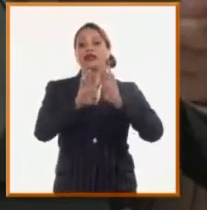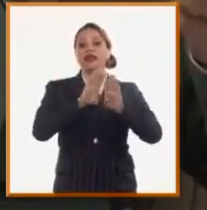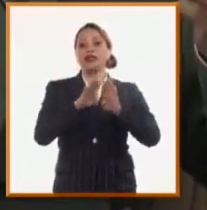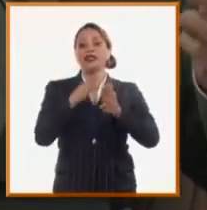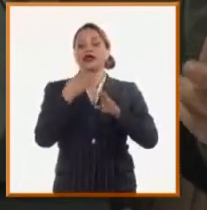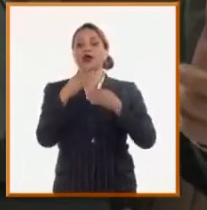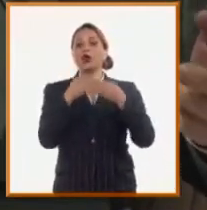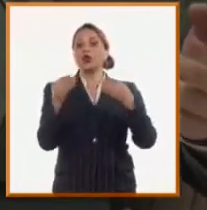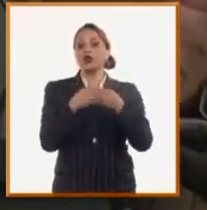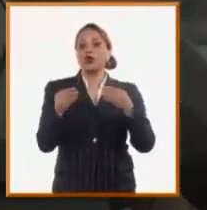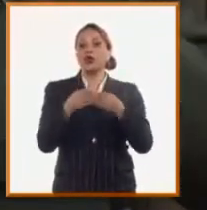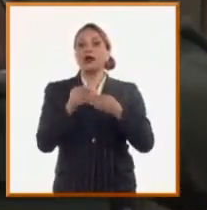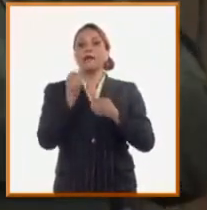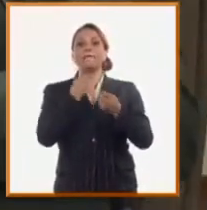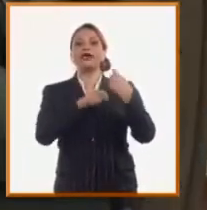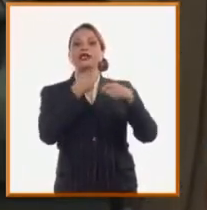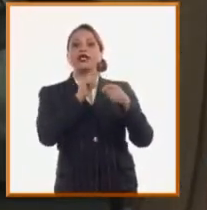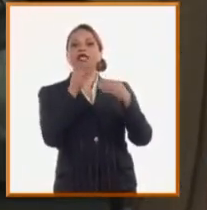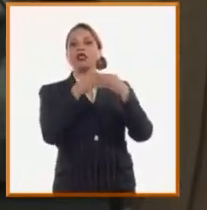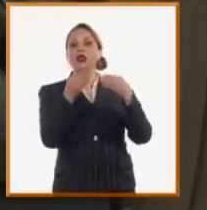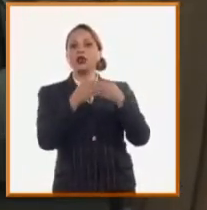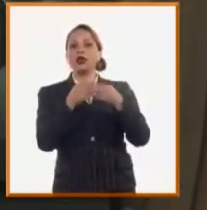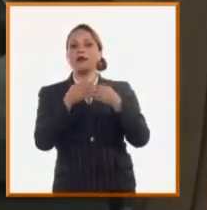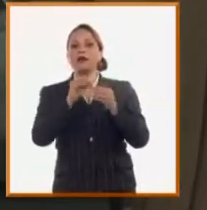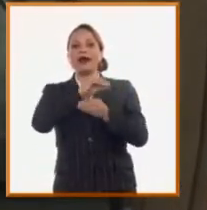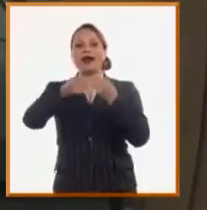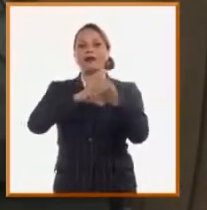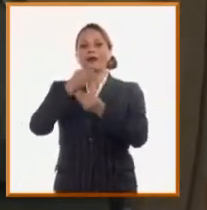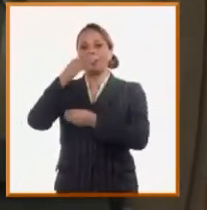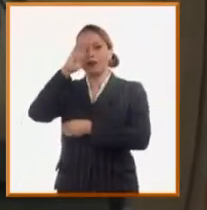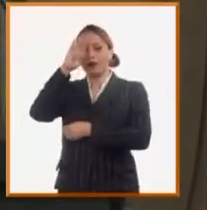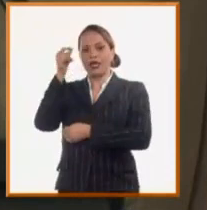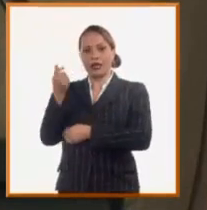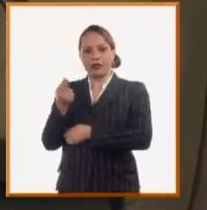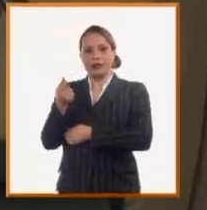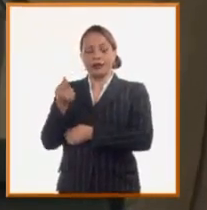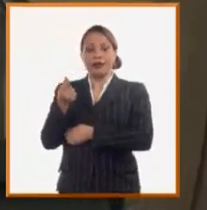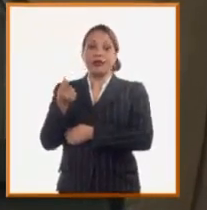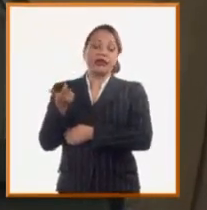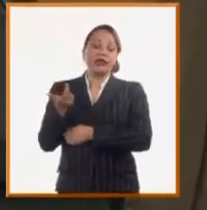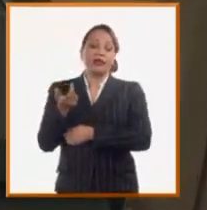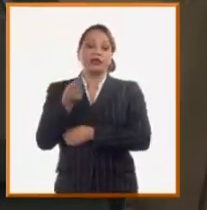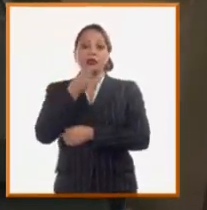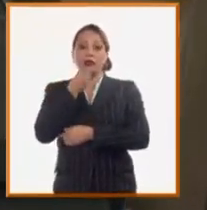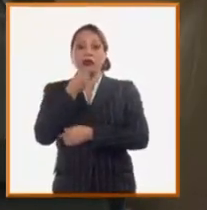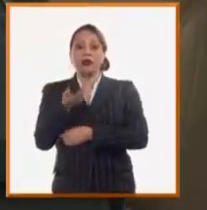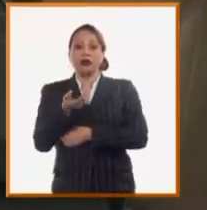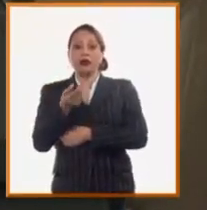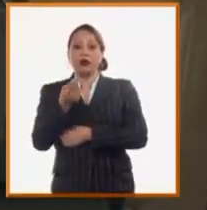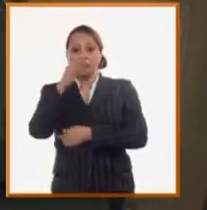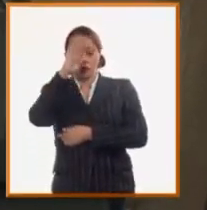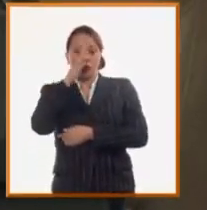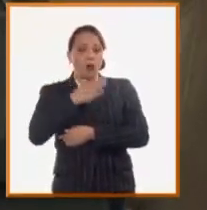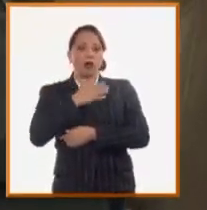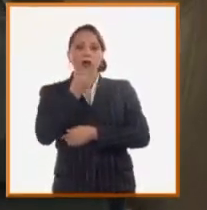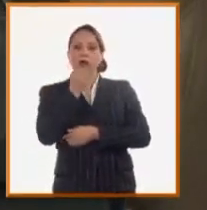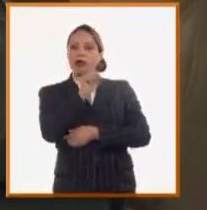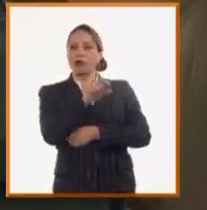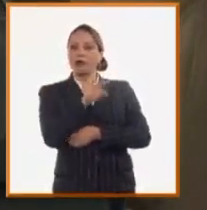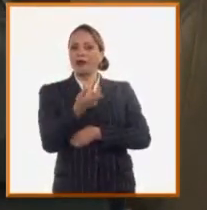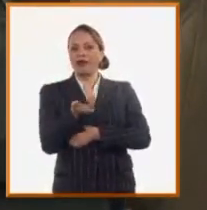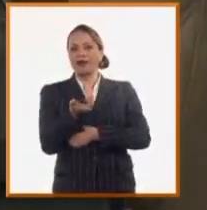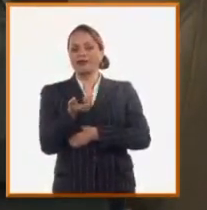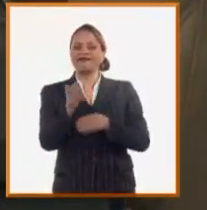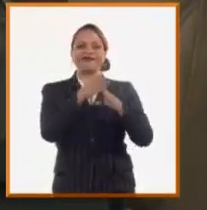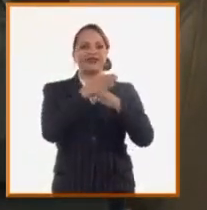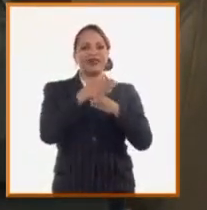cambiario legal a vender sus dólares por pesos cubanos cuando con los pesos cubanos no tiene que hacer? Son todo un